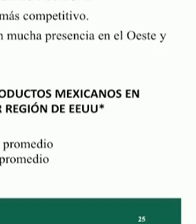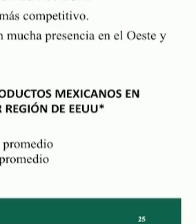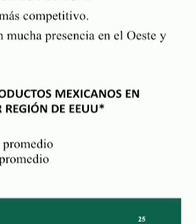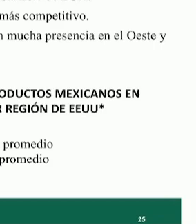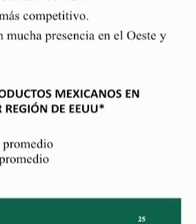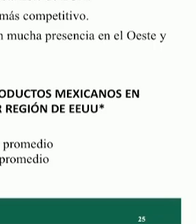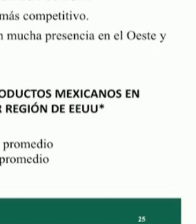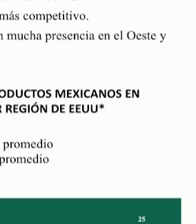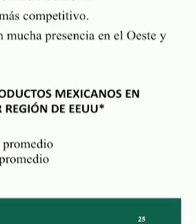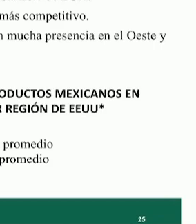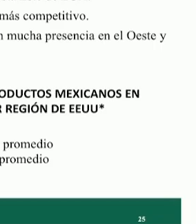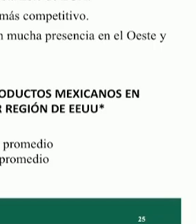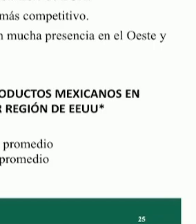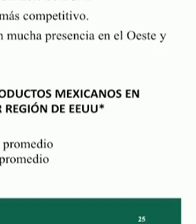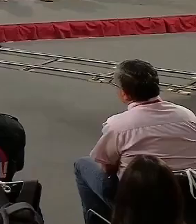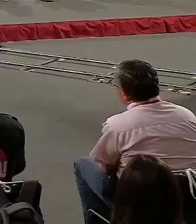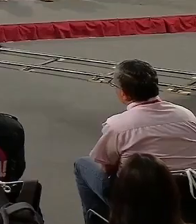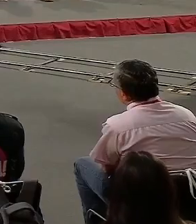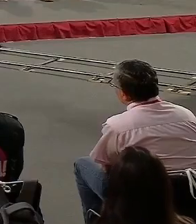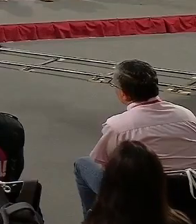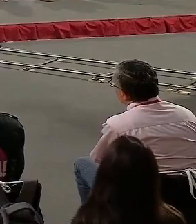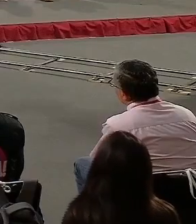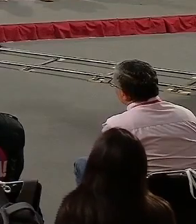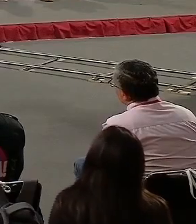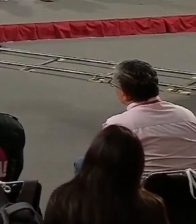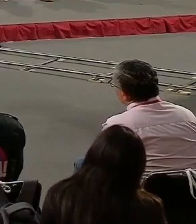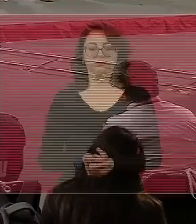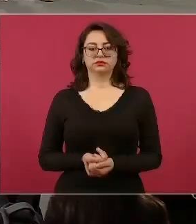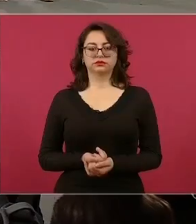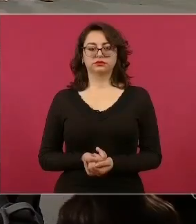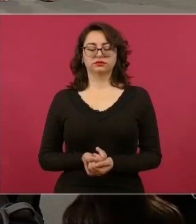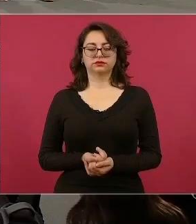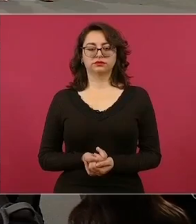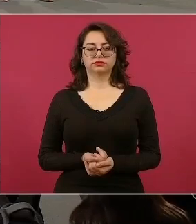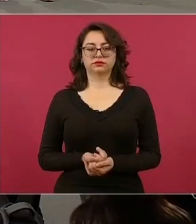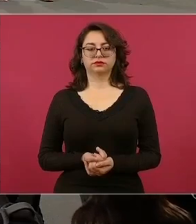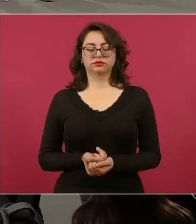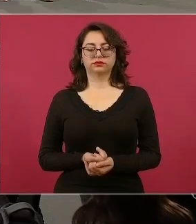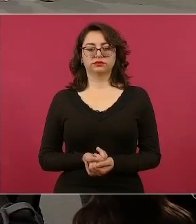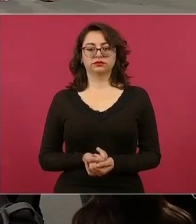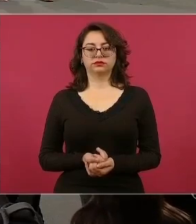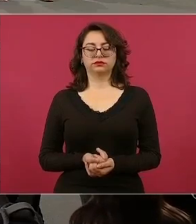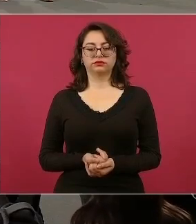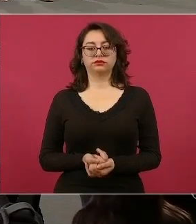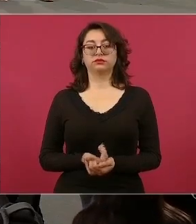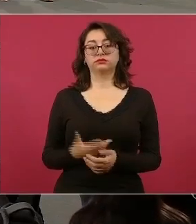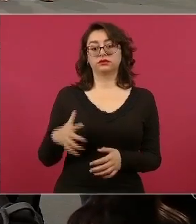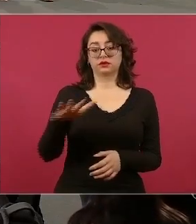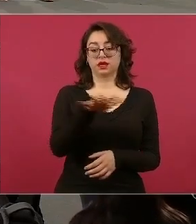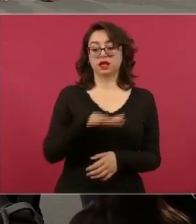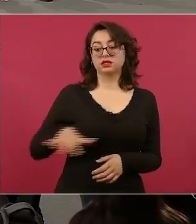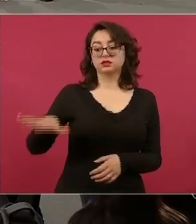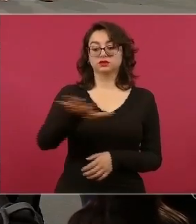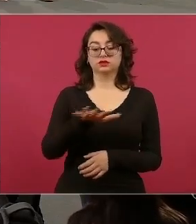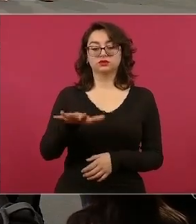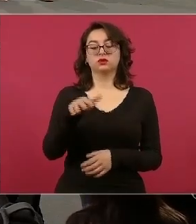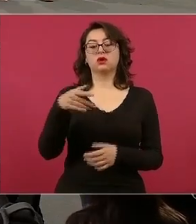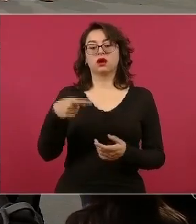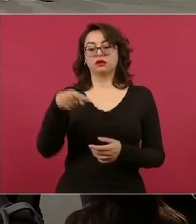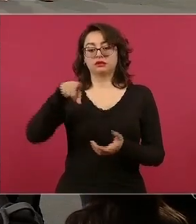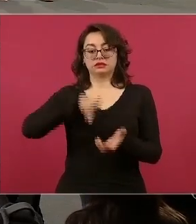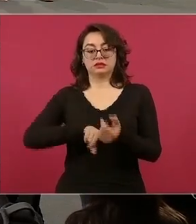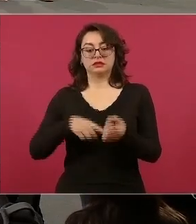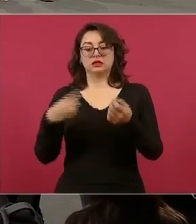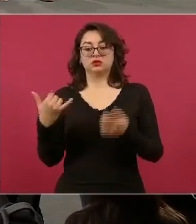península de Yucatán y el sureste, aprovechando que estamos subrepresentados en las exportaciones a los Estados Unidos.